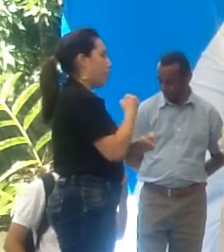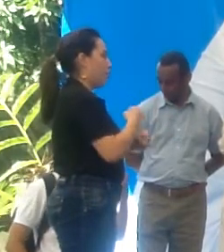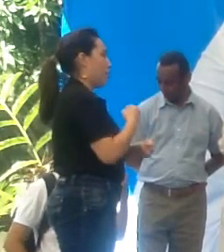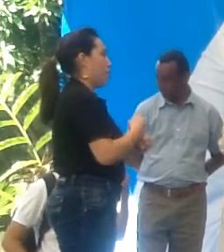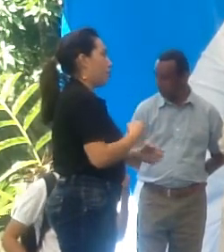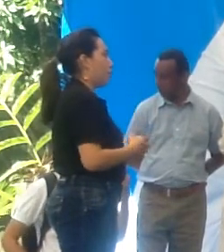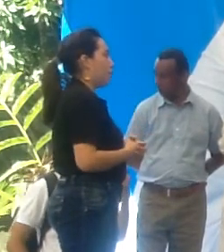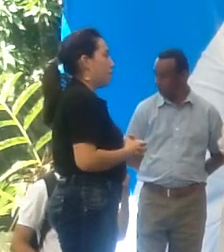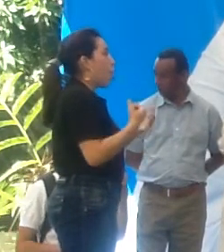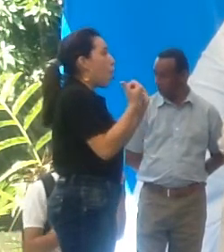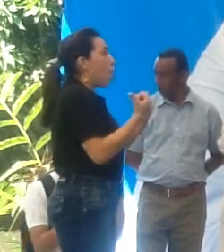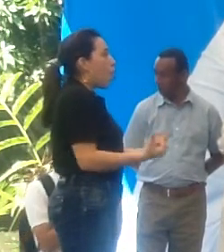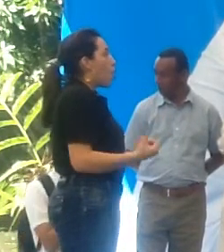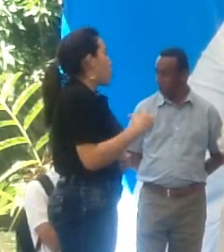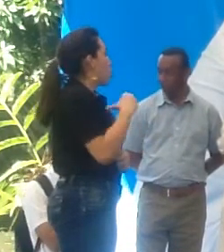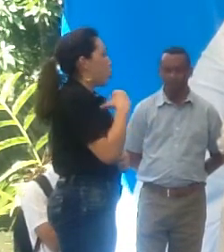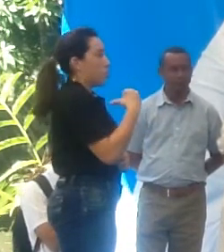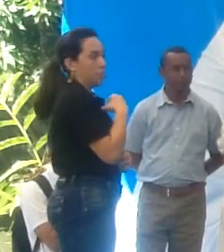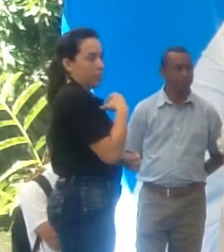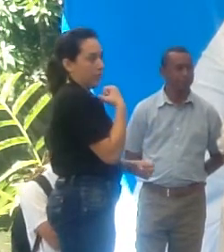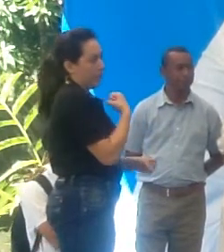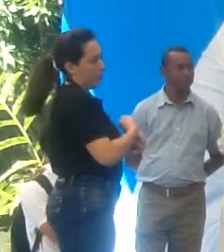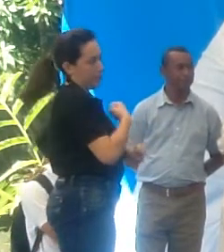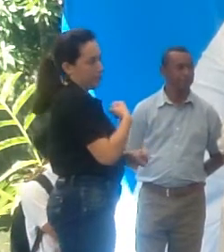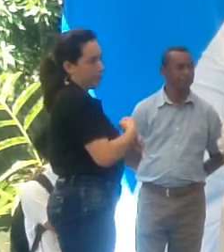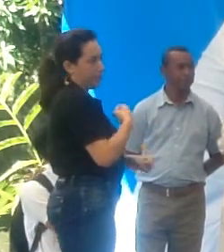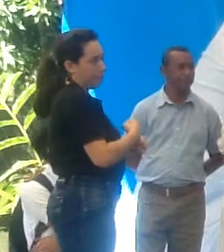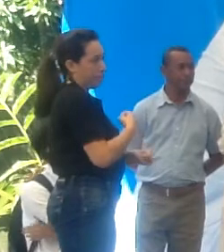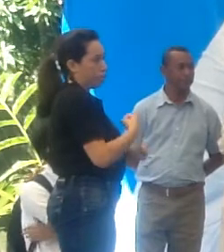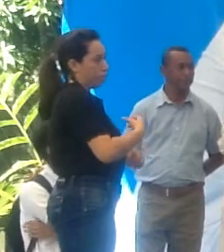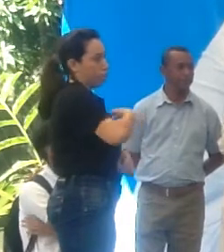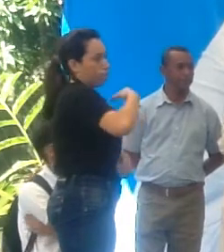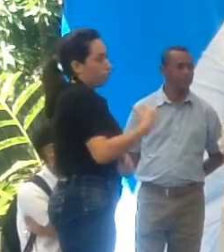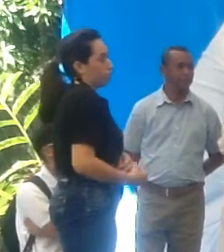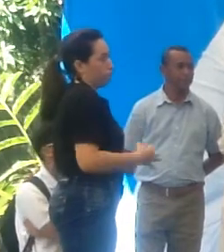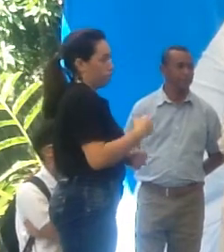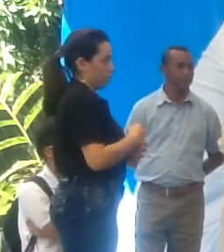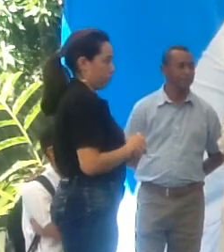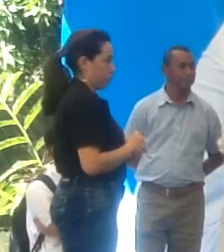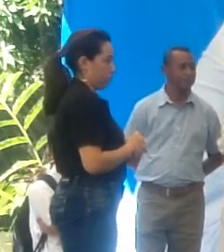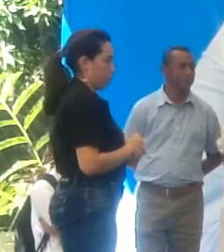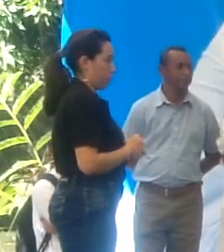para quienes hoy no tienen la oportunidad de tener un trabajo digno, de tener